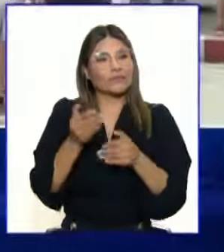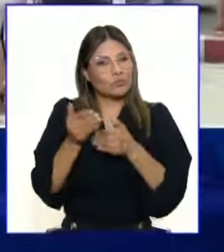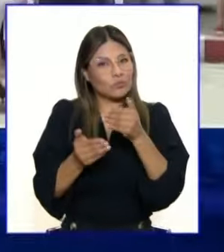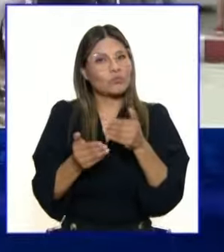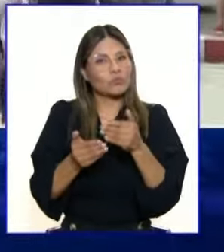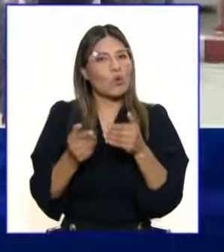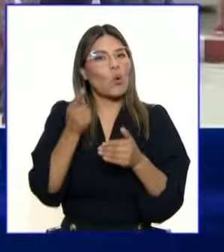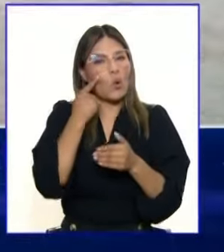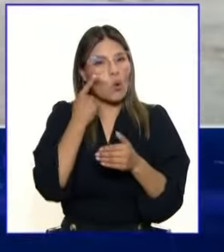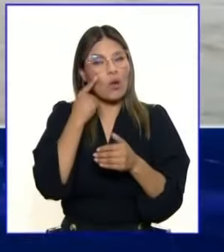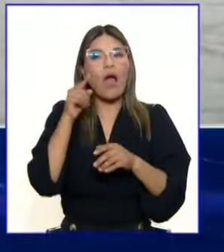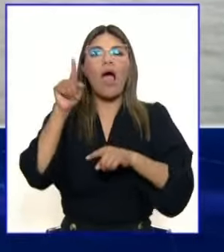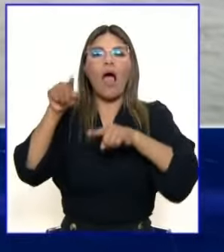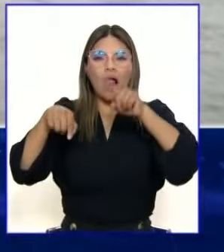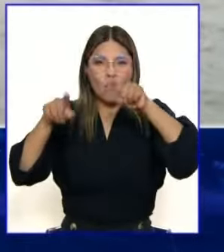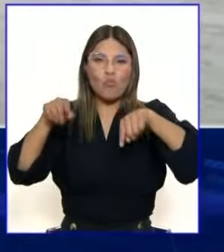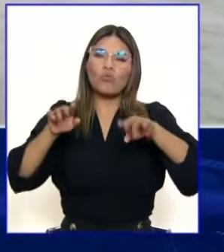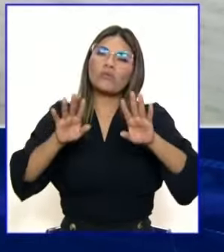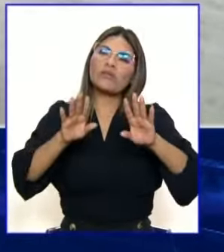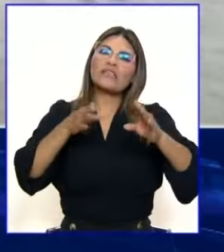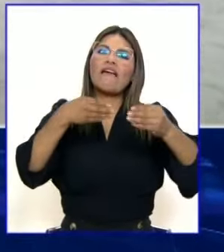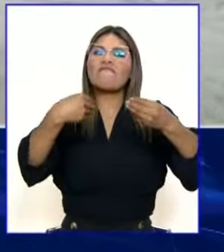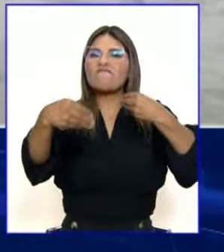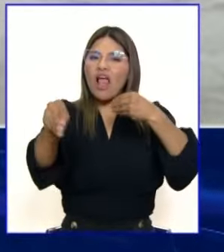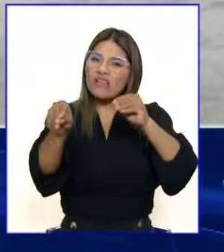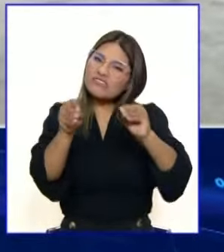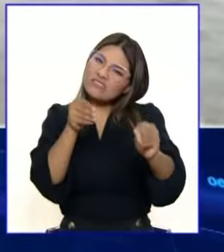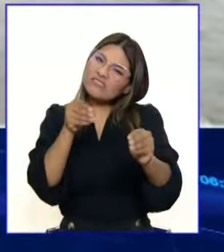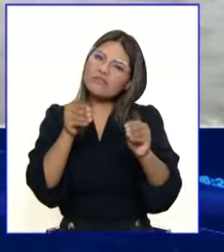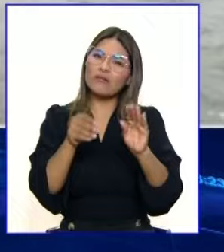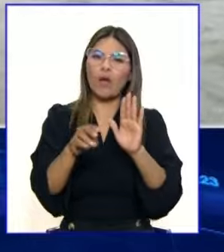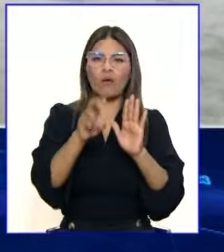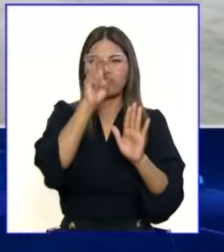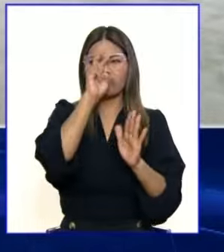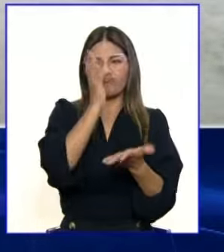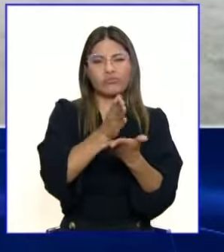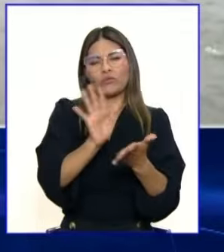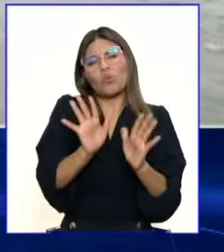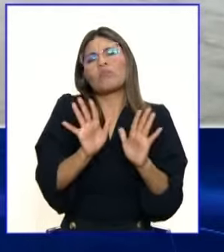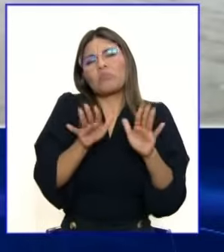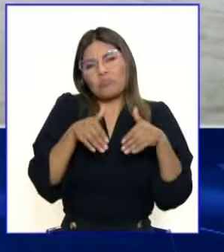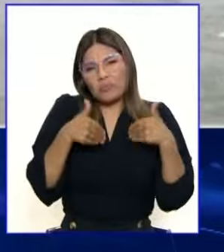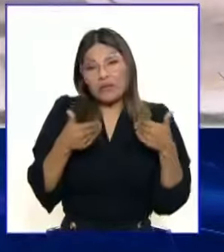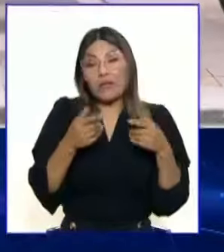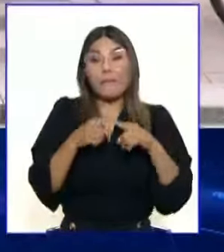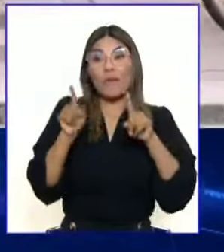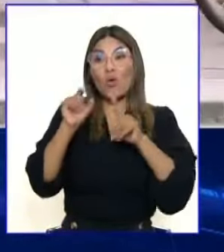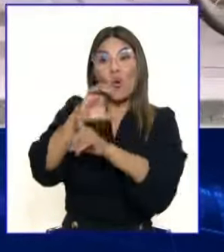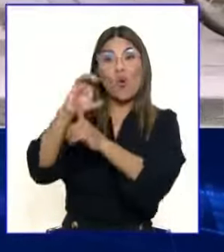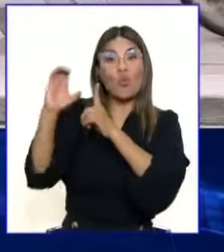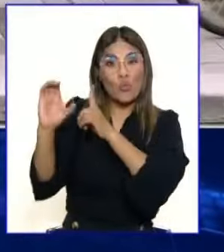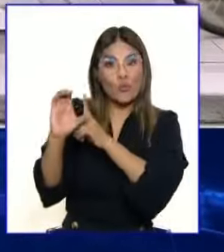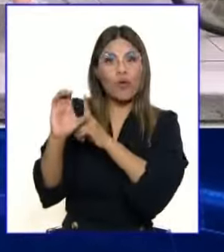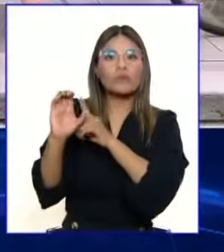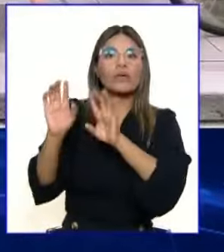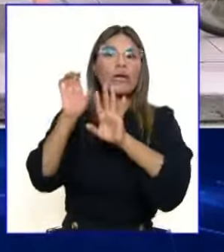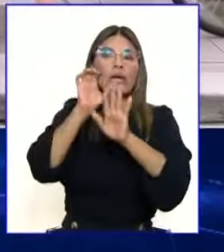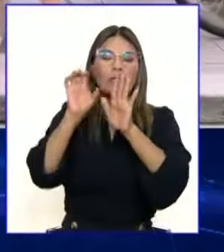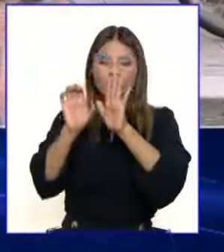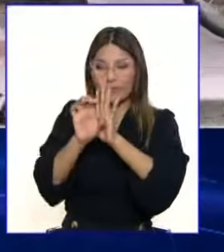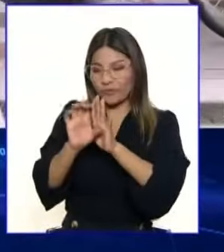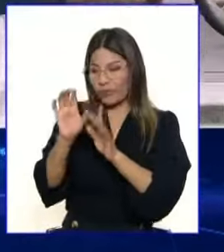Claro, hay algunas flexibilidades en general, pero hay en algunas culturas, las culturas, por